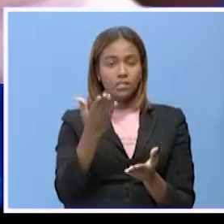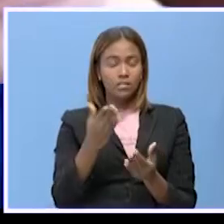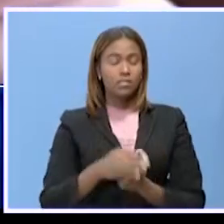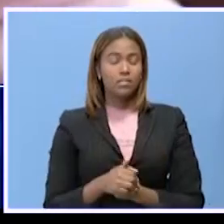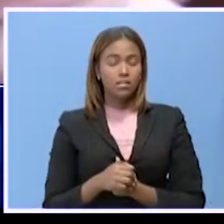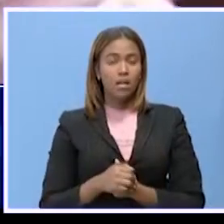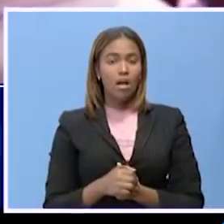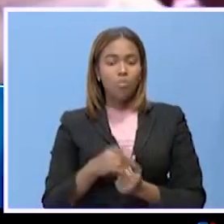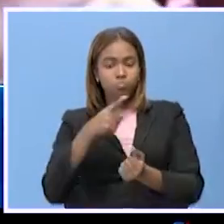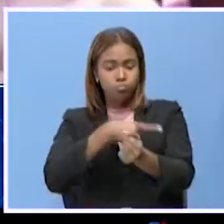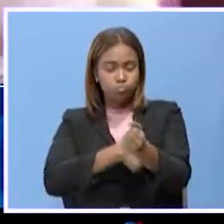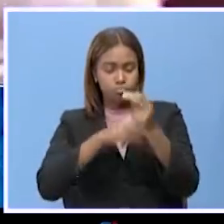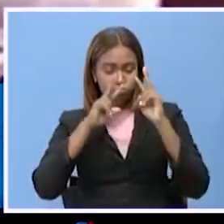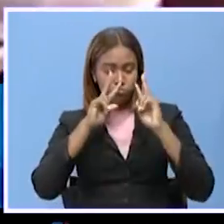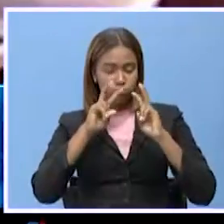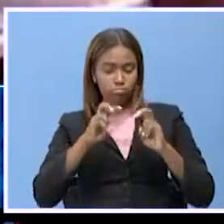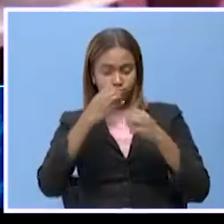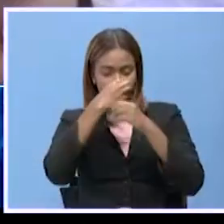lo que son